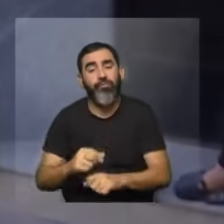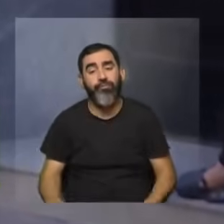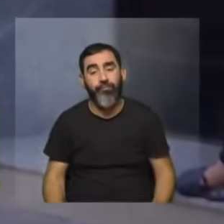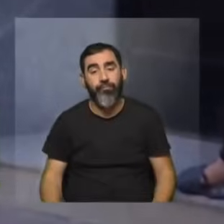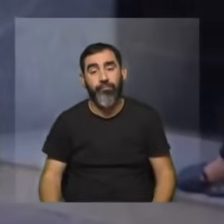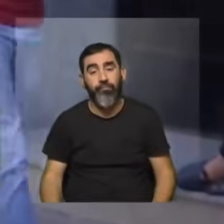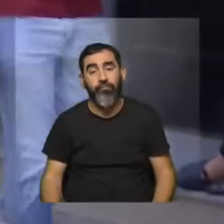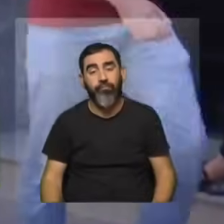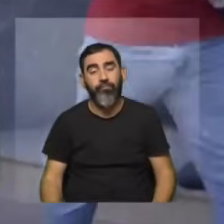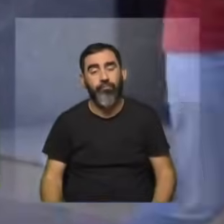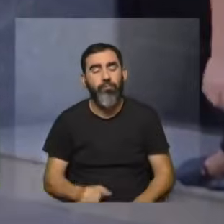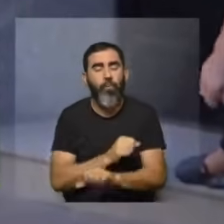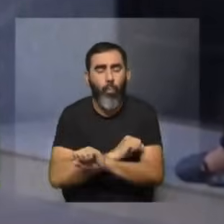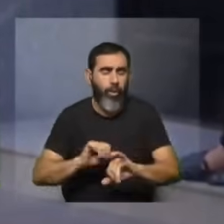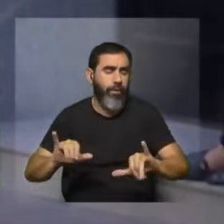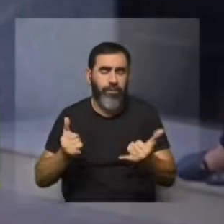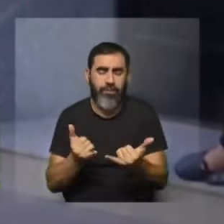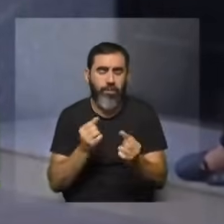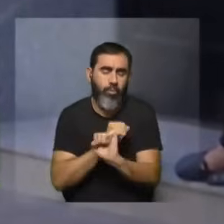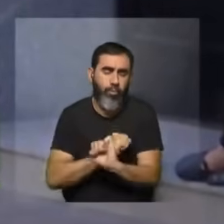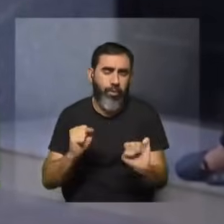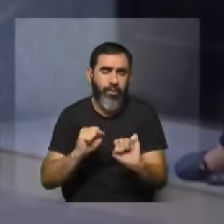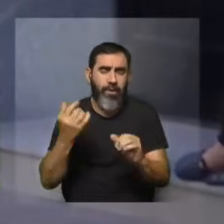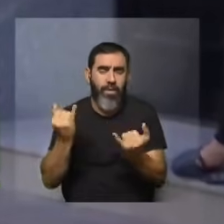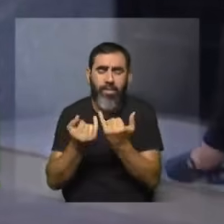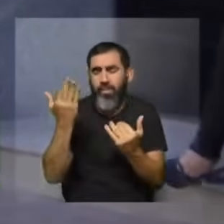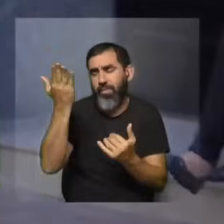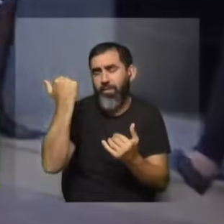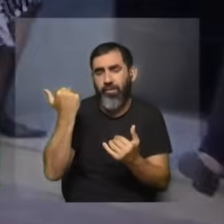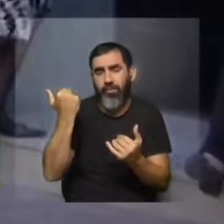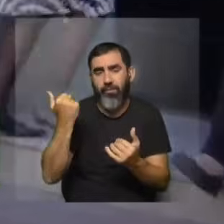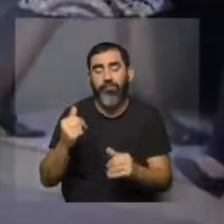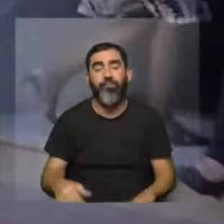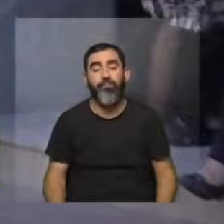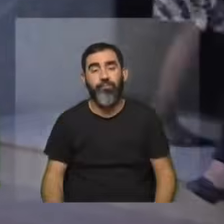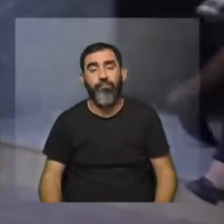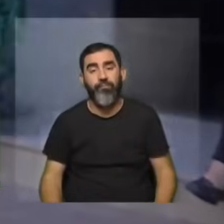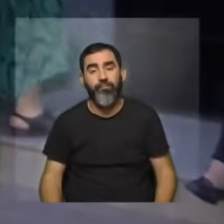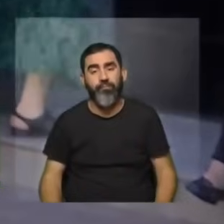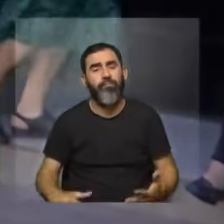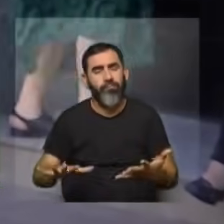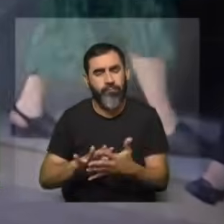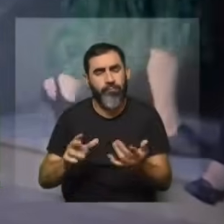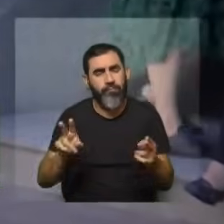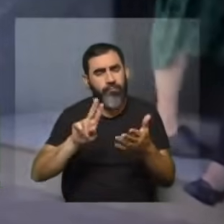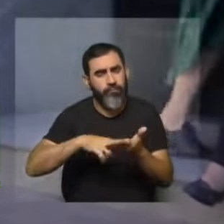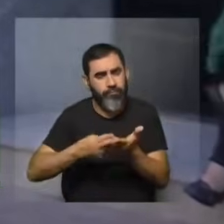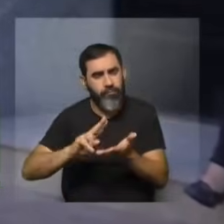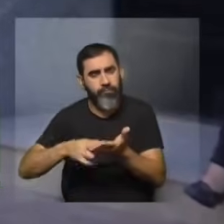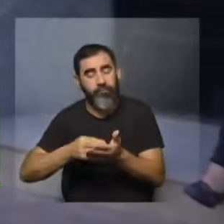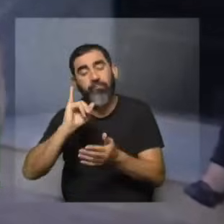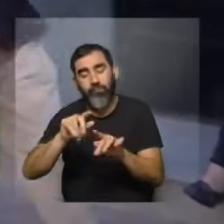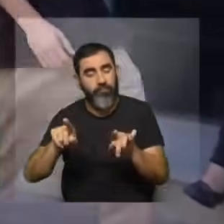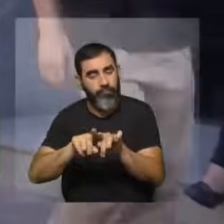cuando lo podría haber hecho ya hace unos días, ¿no? Cuando saltó todo esto. ¿Esos hechos se vienen repitiendo? Sí,